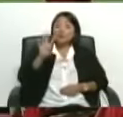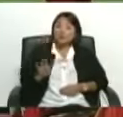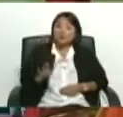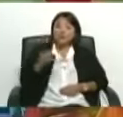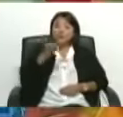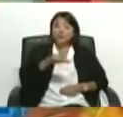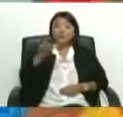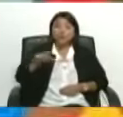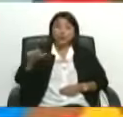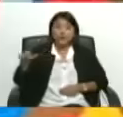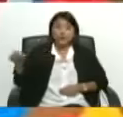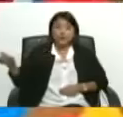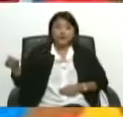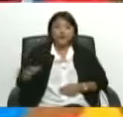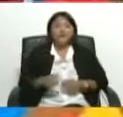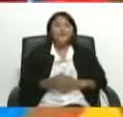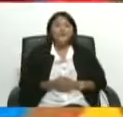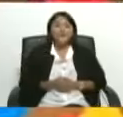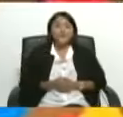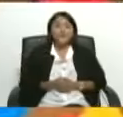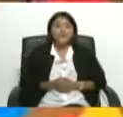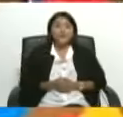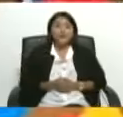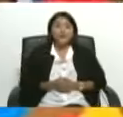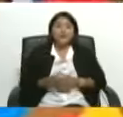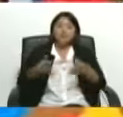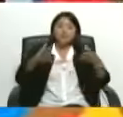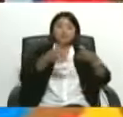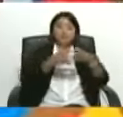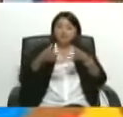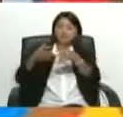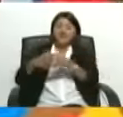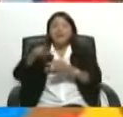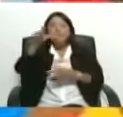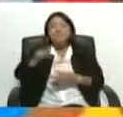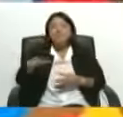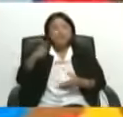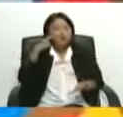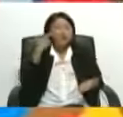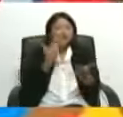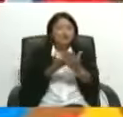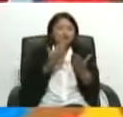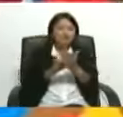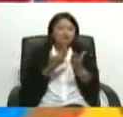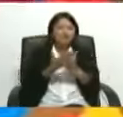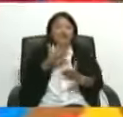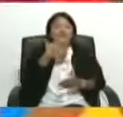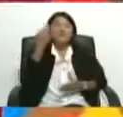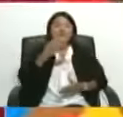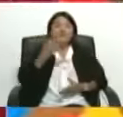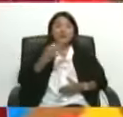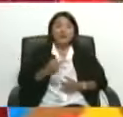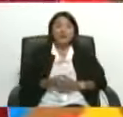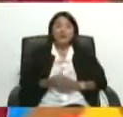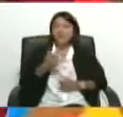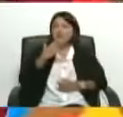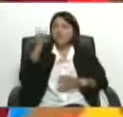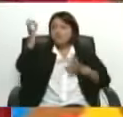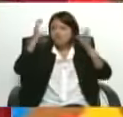24. Cada equipo debe ser de carne y hueso, de verdad. No queremos, ¿cómo se